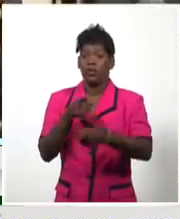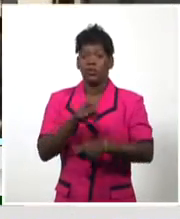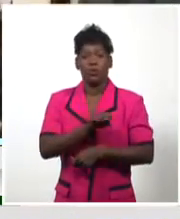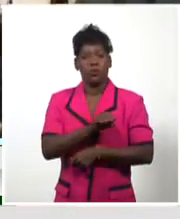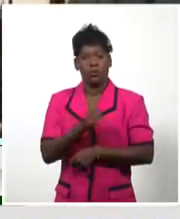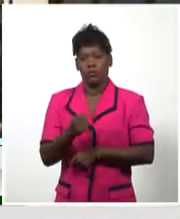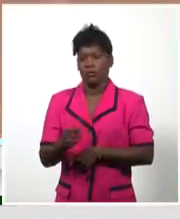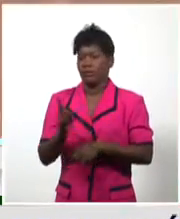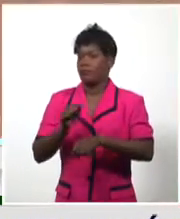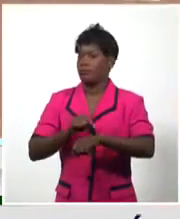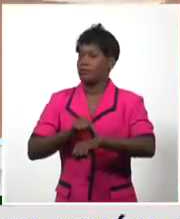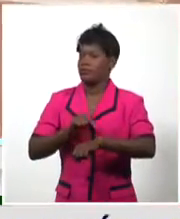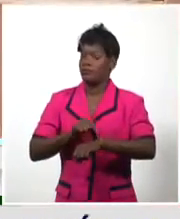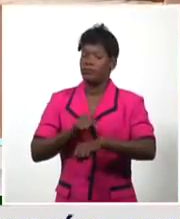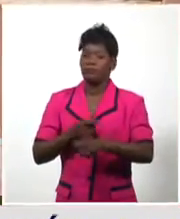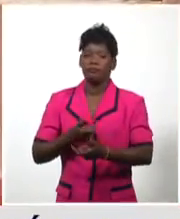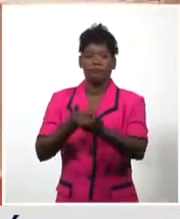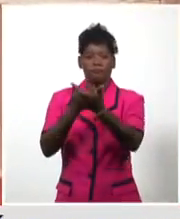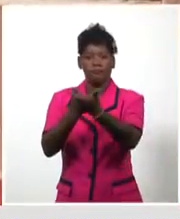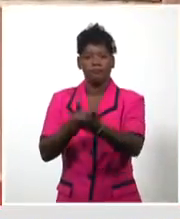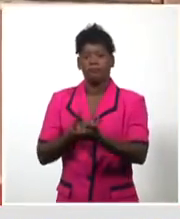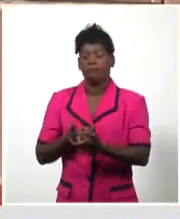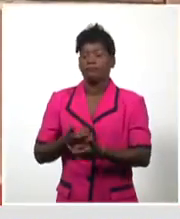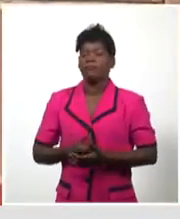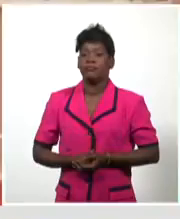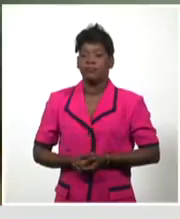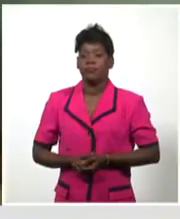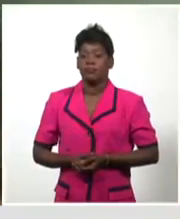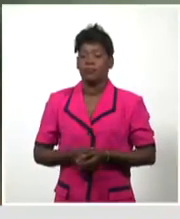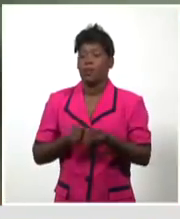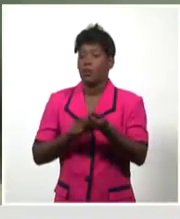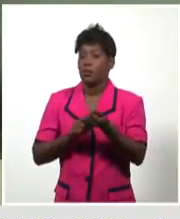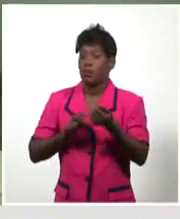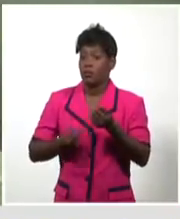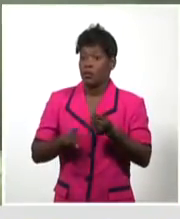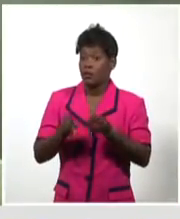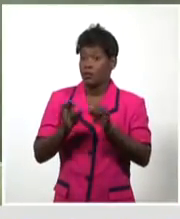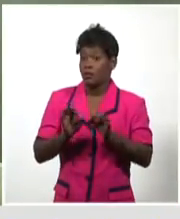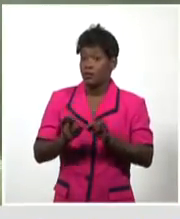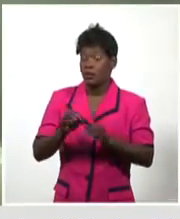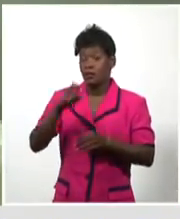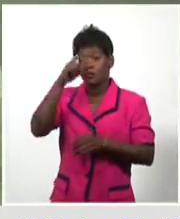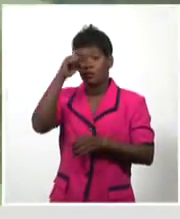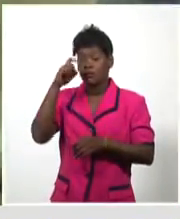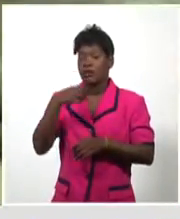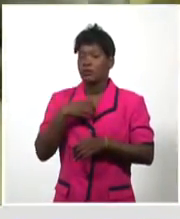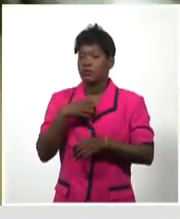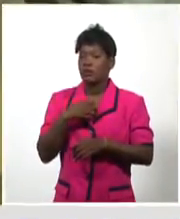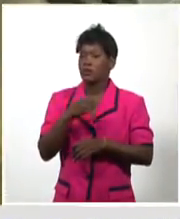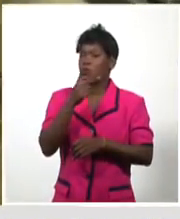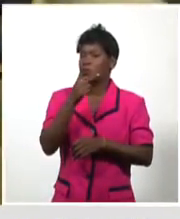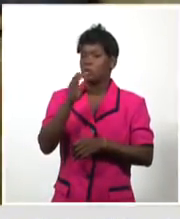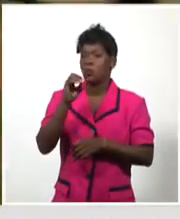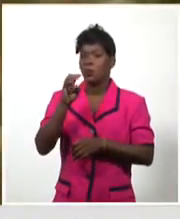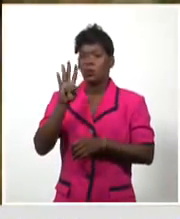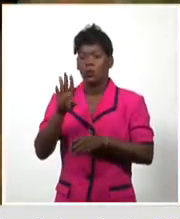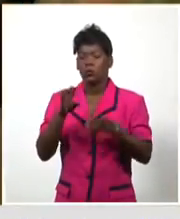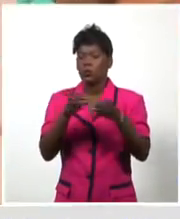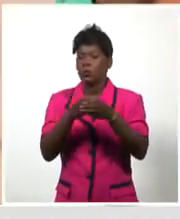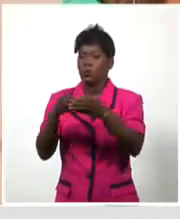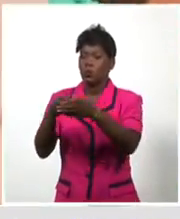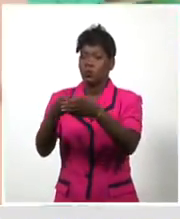momentos, fumigar. La provincia espirituana cuenta con 204 equipos de fumigación, de los que 87 están focalizados en la